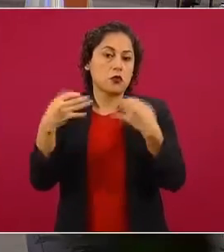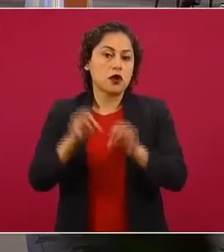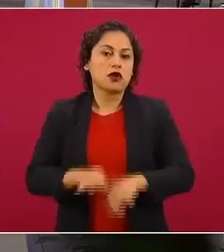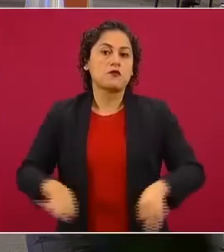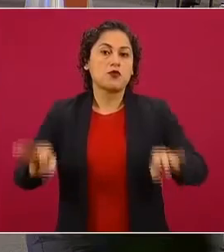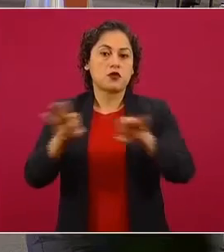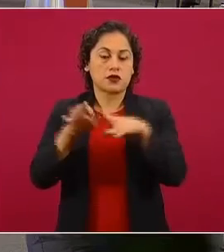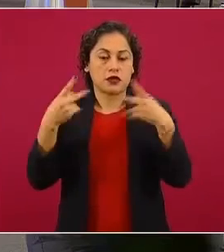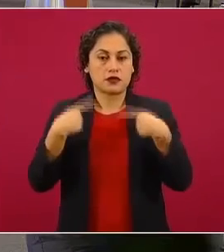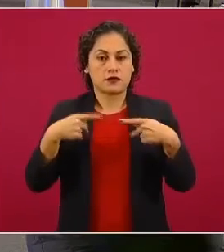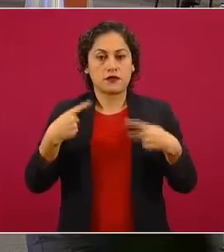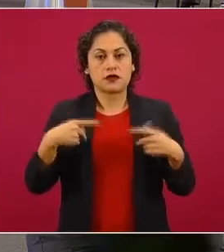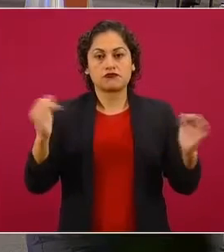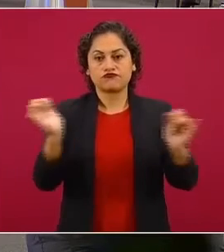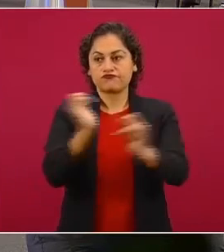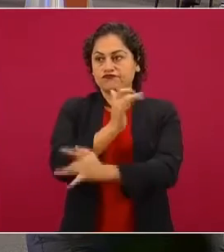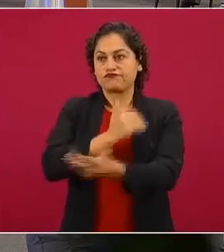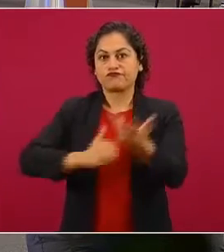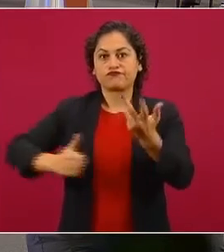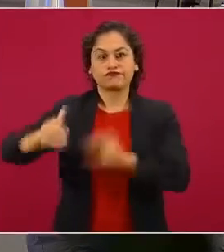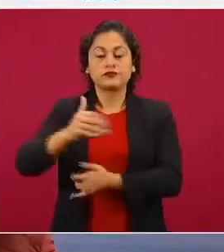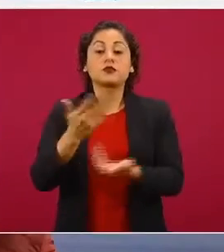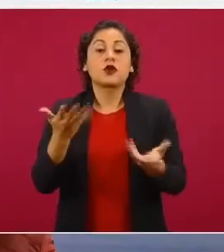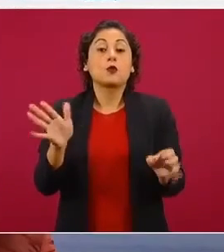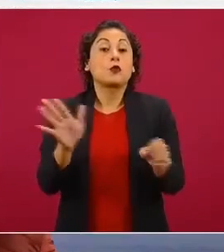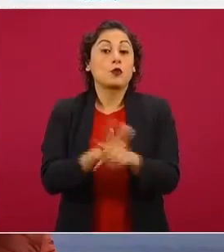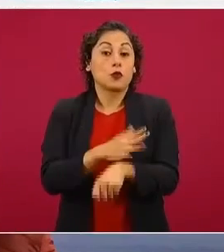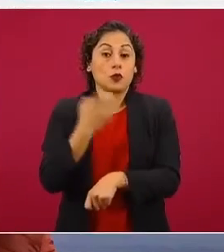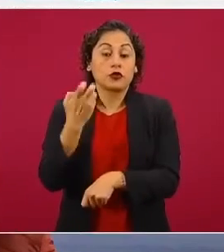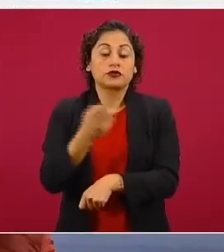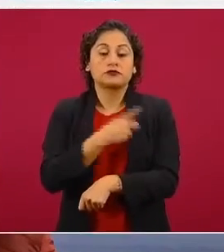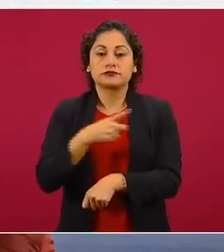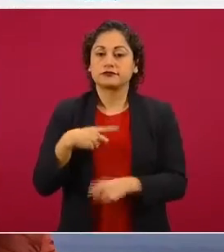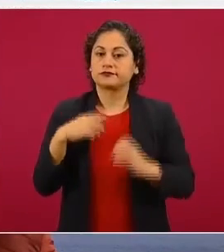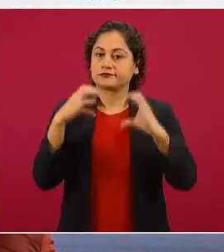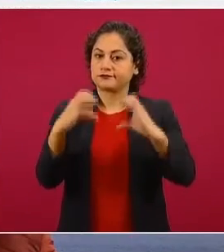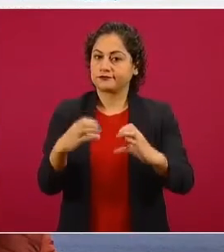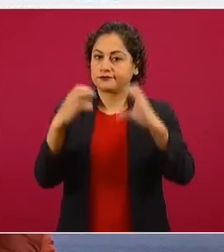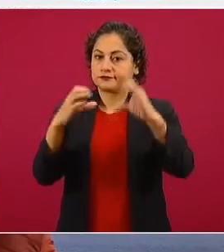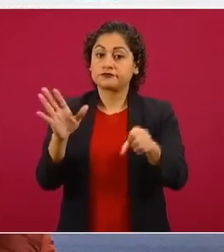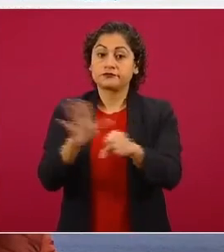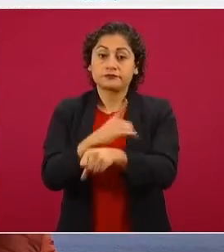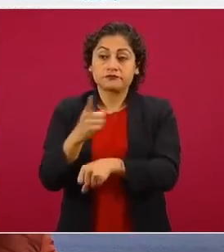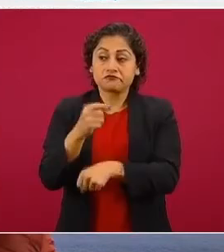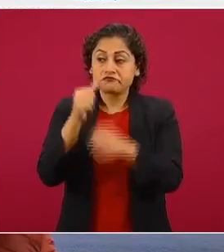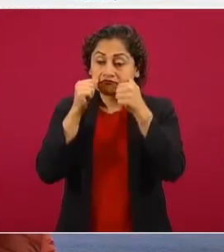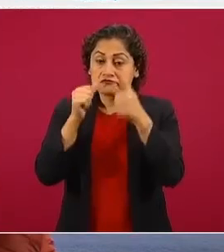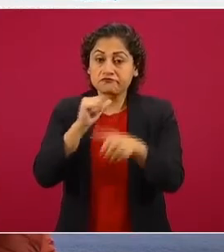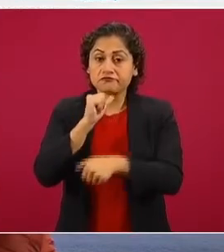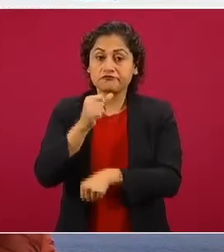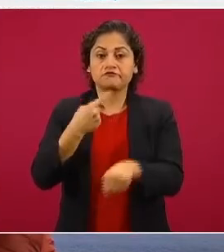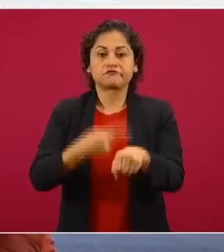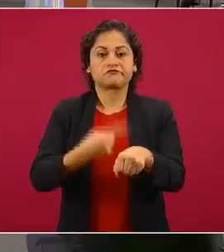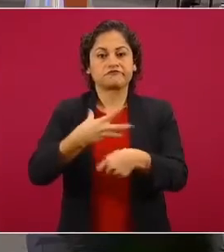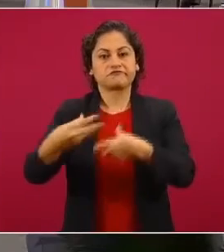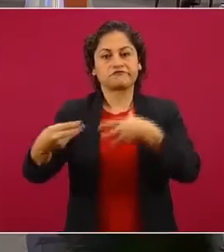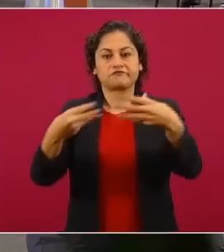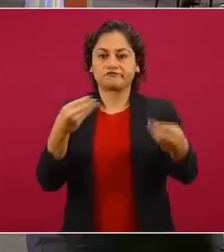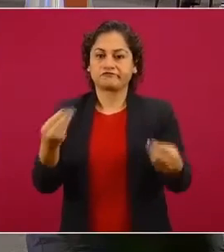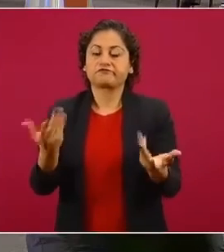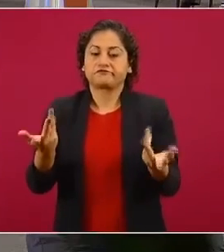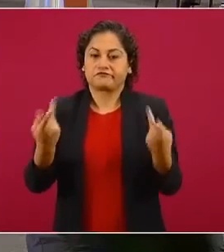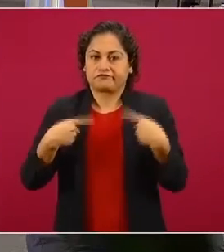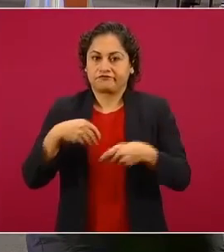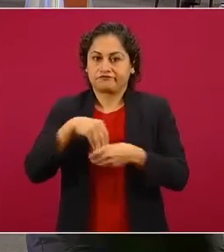entre las entidades federativas, lo que también contribuye a que se mantenga la transmisión en zonas amplias, densamente